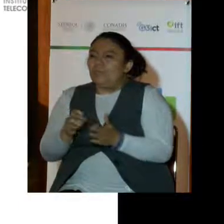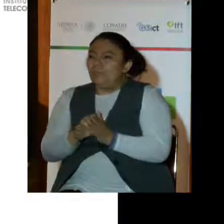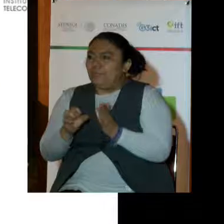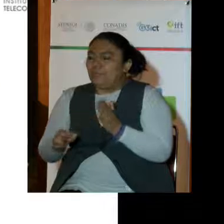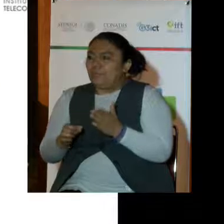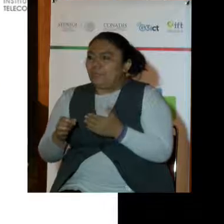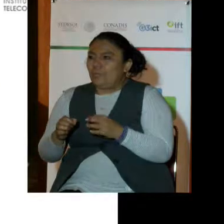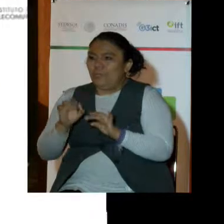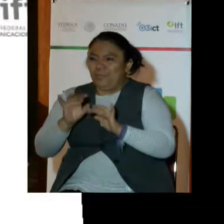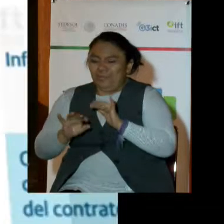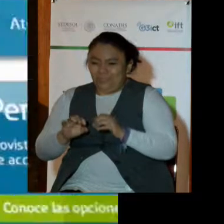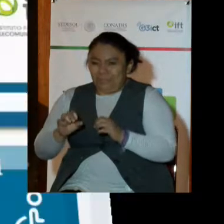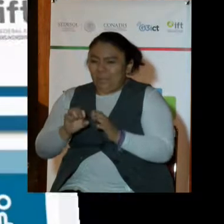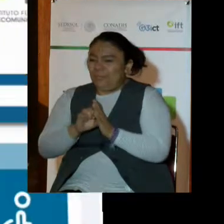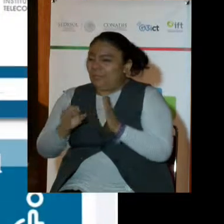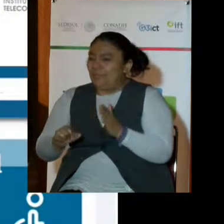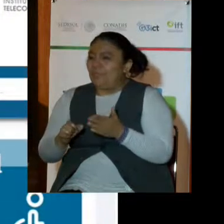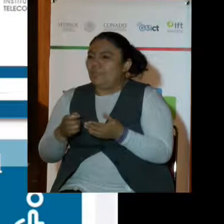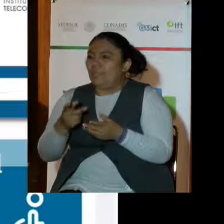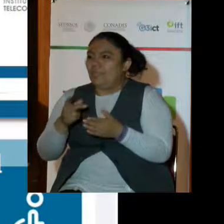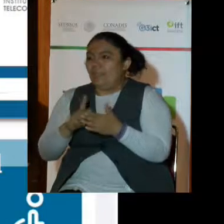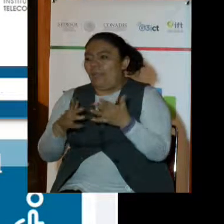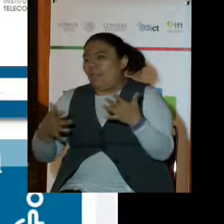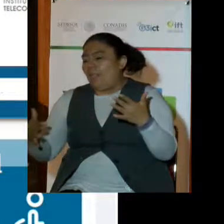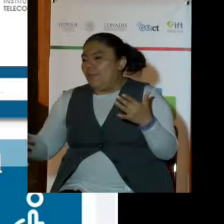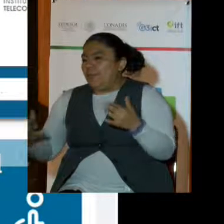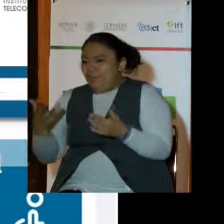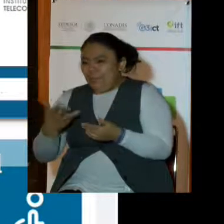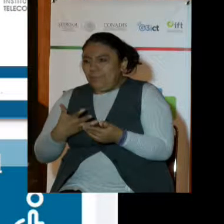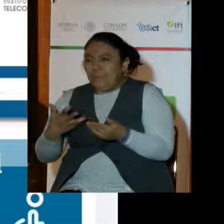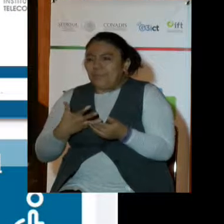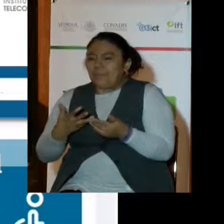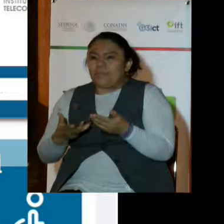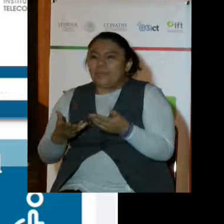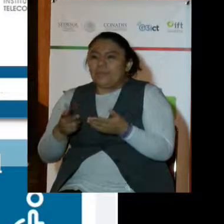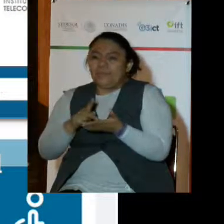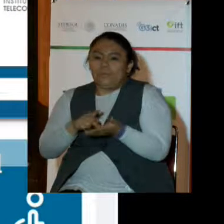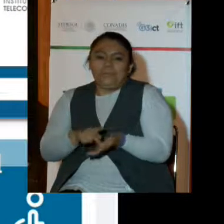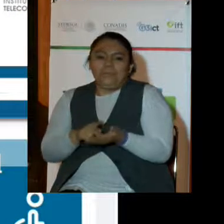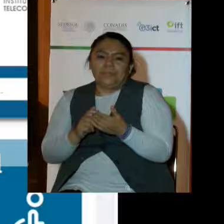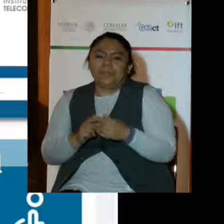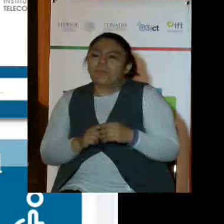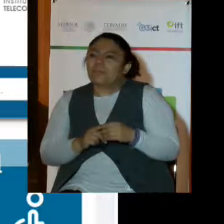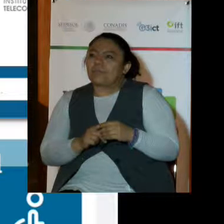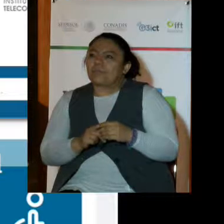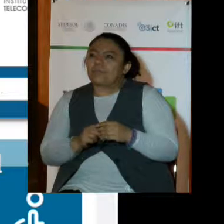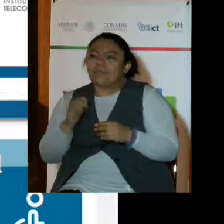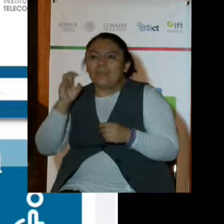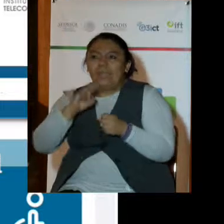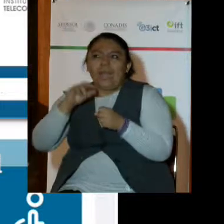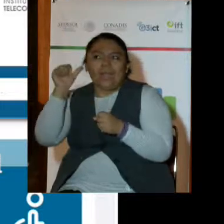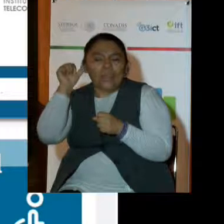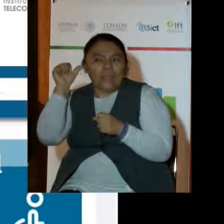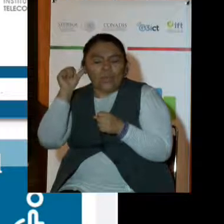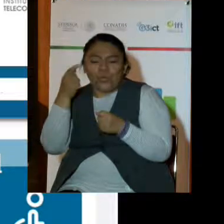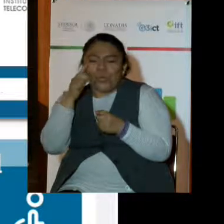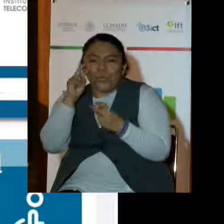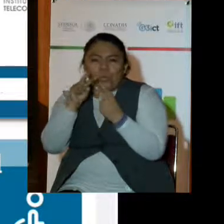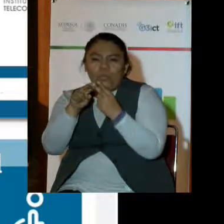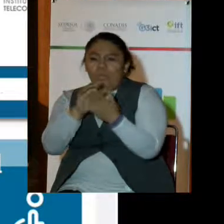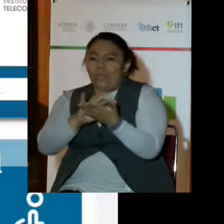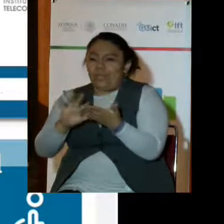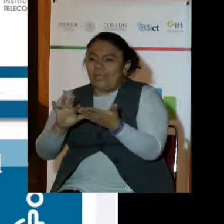adhesión, ese kilométrico del que les hablaba. Viene el contrato de adhesión en audio, entonces tú lo lees.